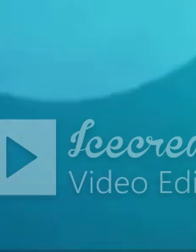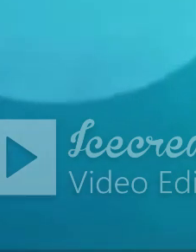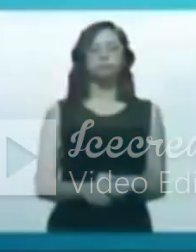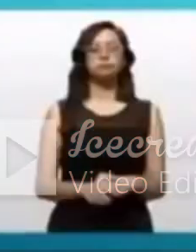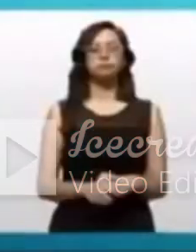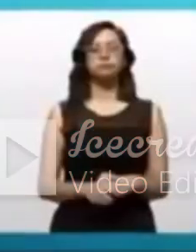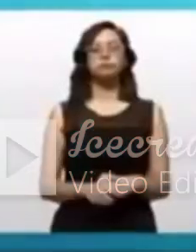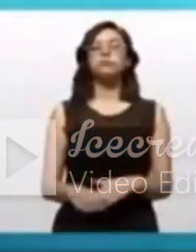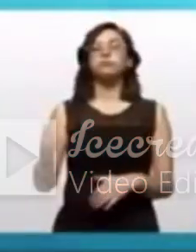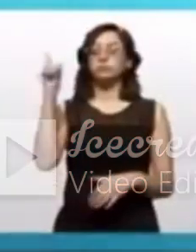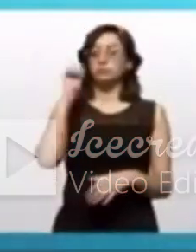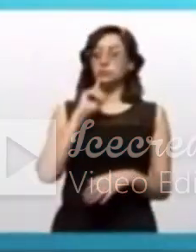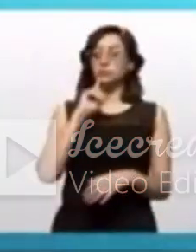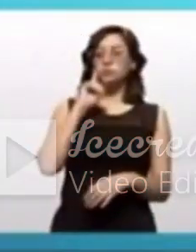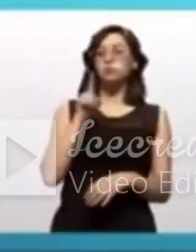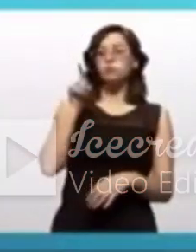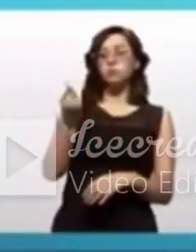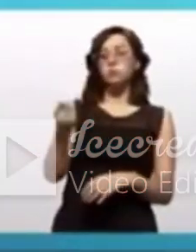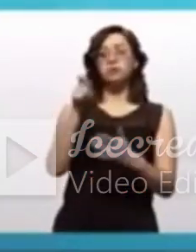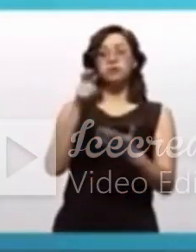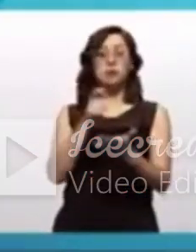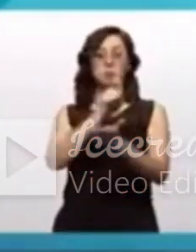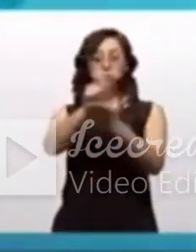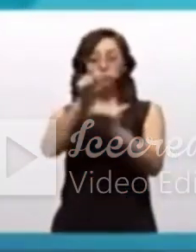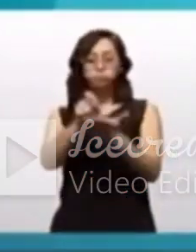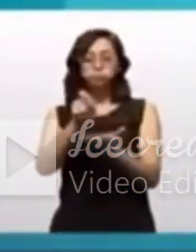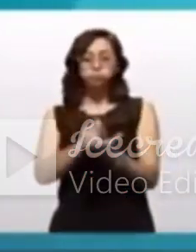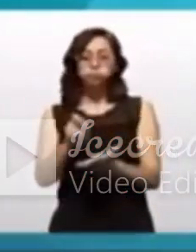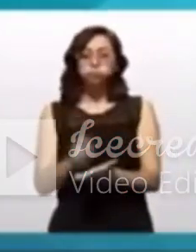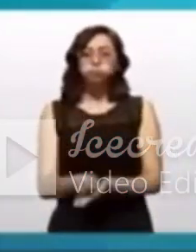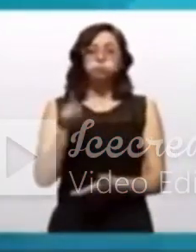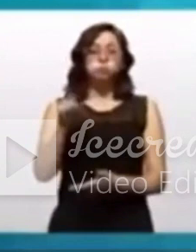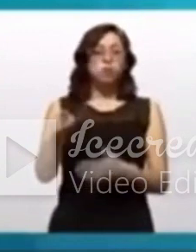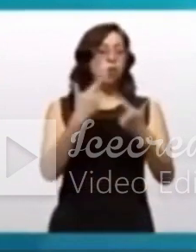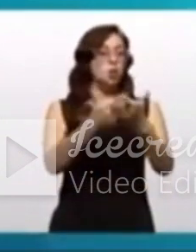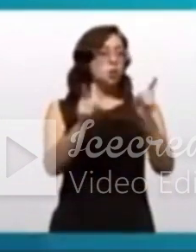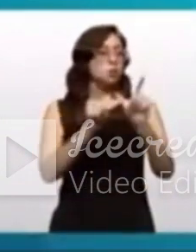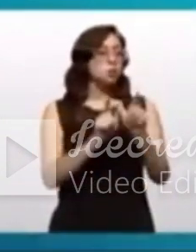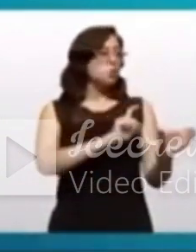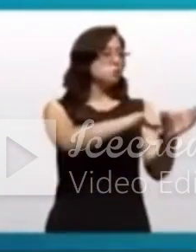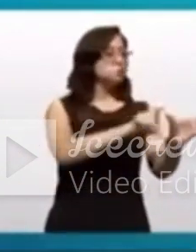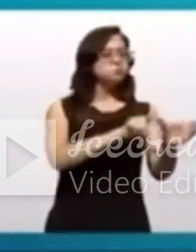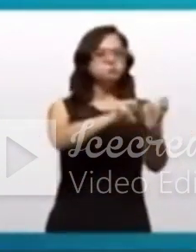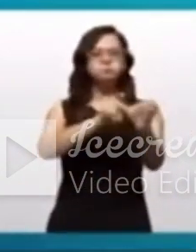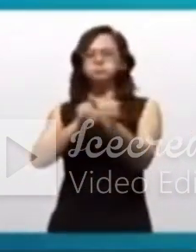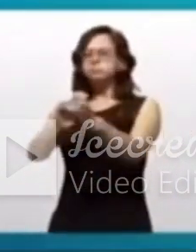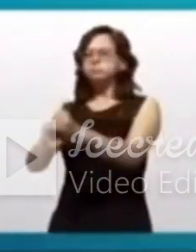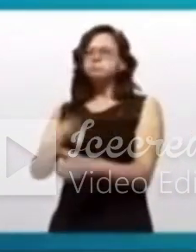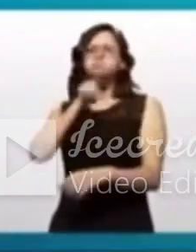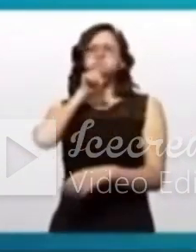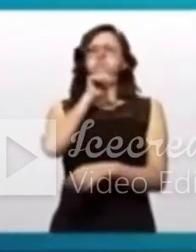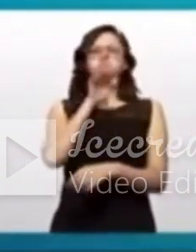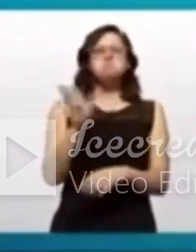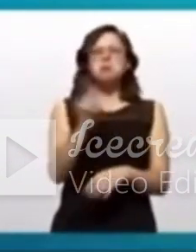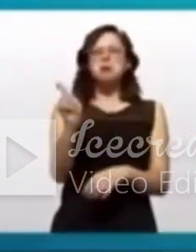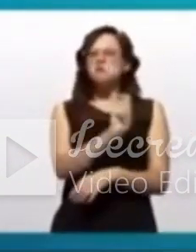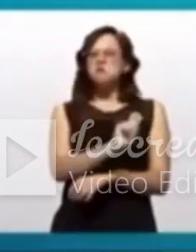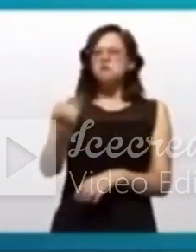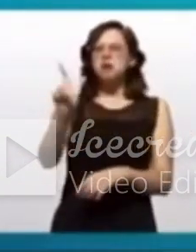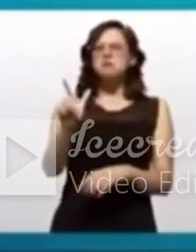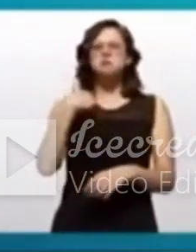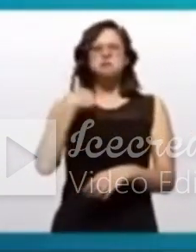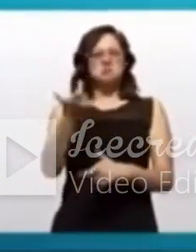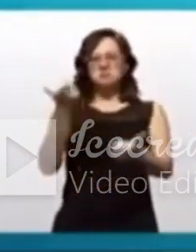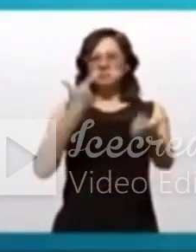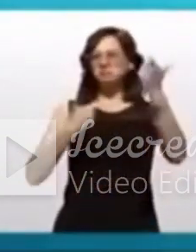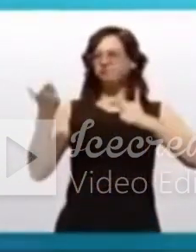La voz de la escritora zacatecana, que se negaba a integrarse en ningún grupo específico ni a hacer carrera para ganar fama, renombre o